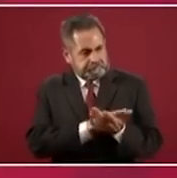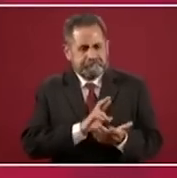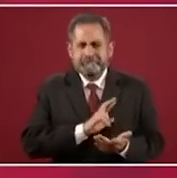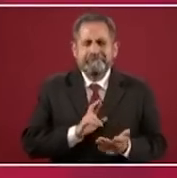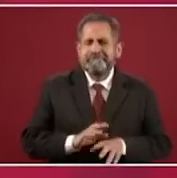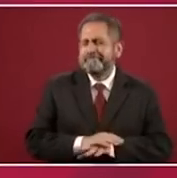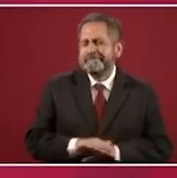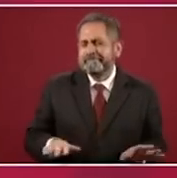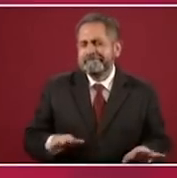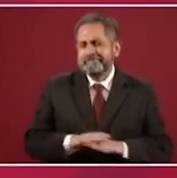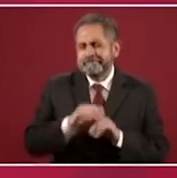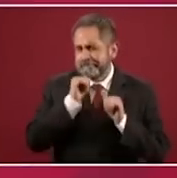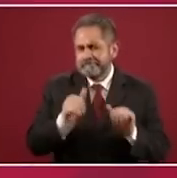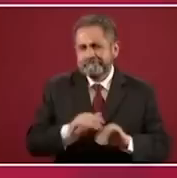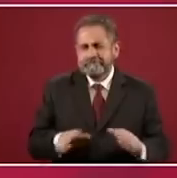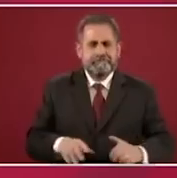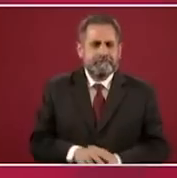a nadie,